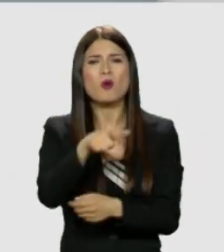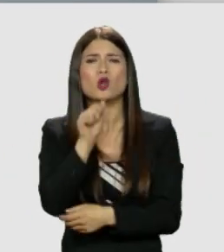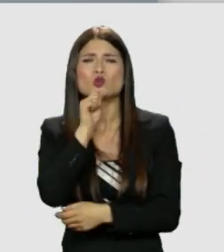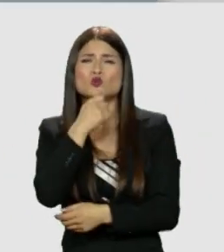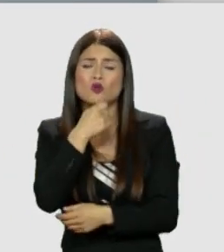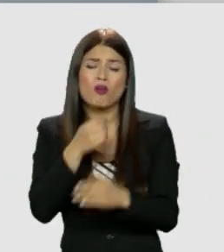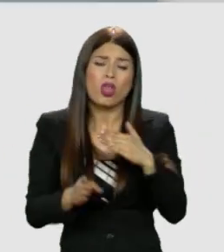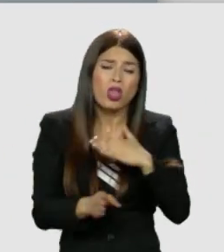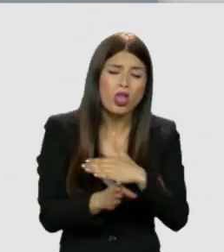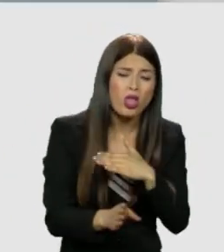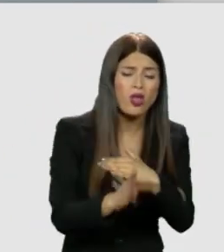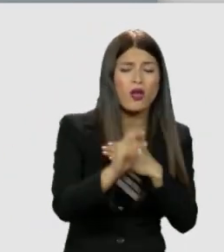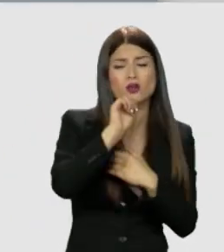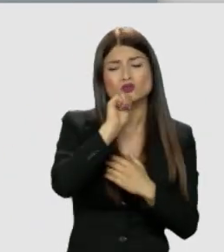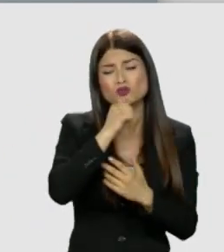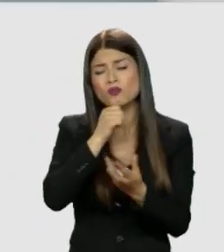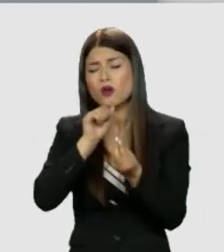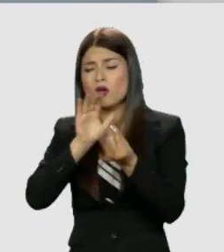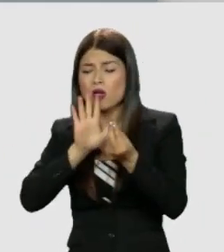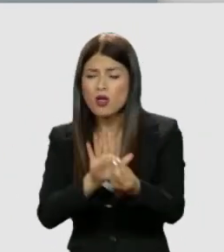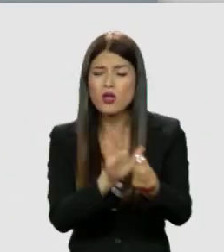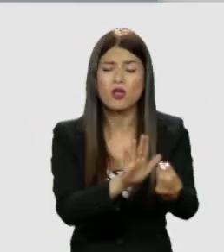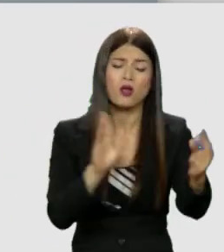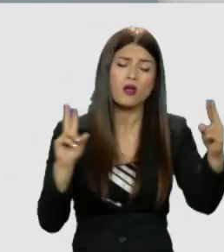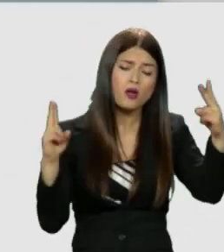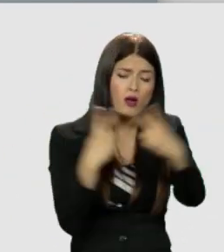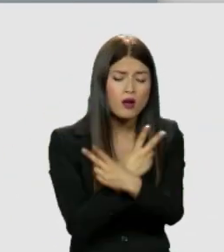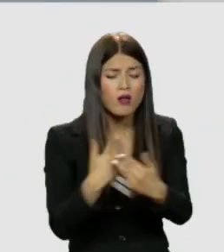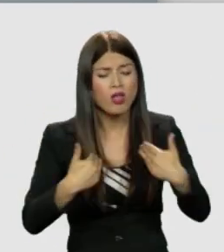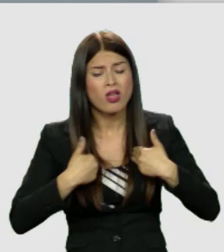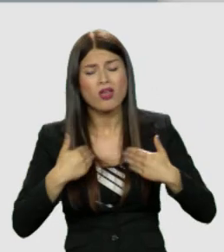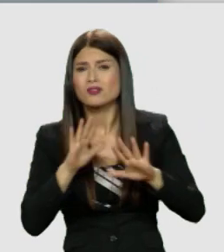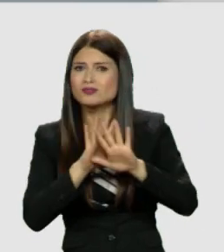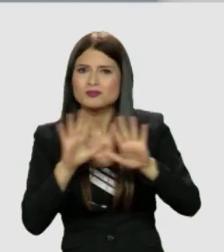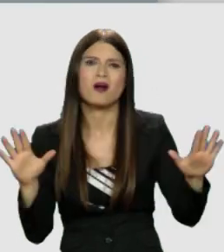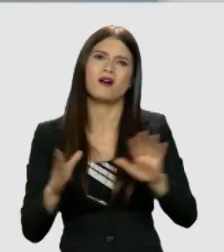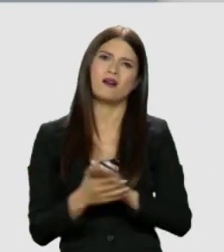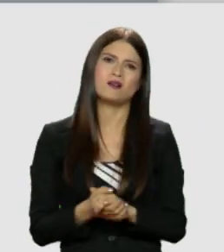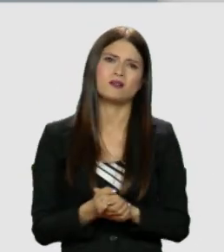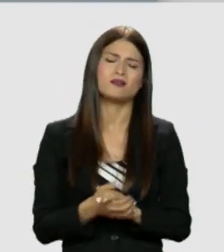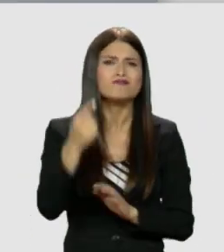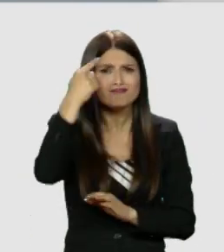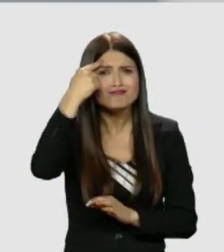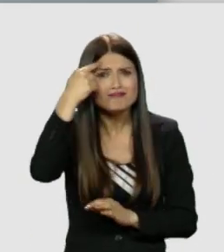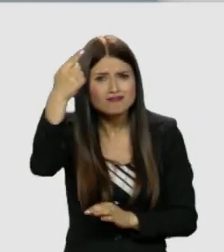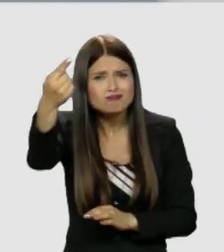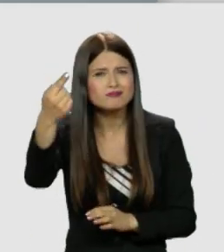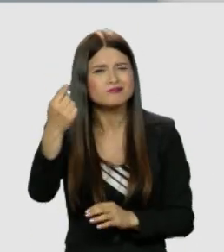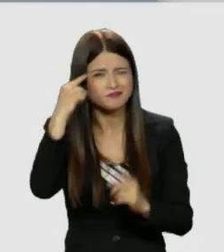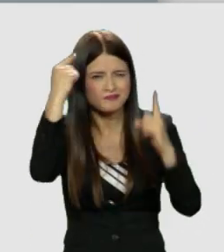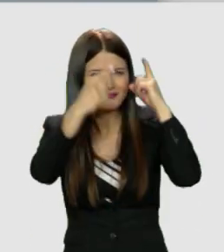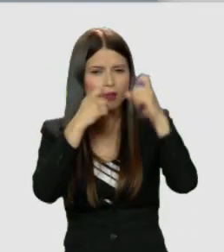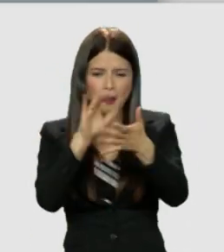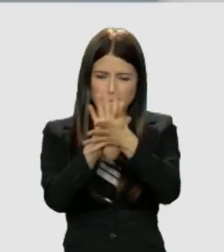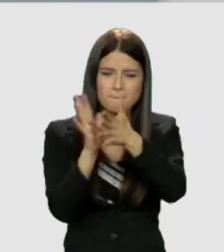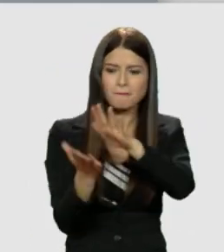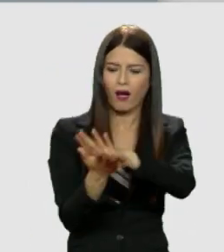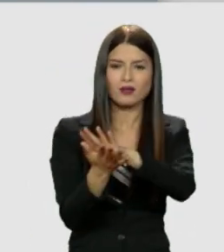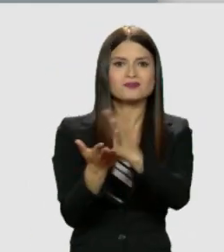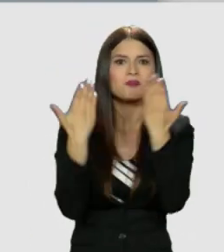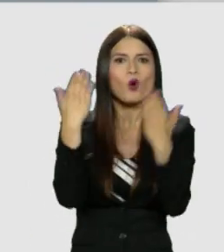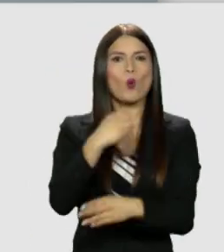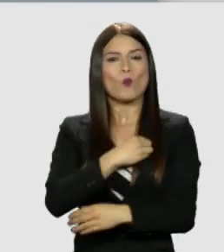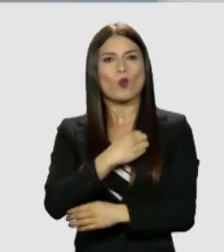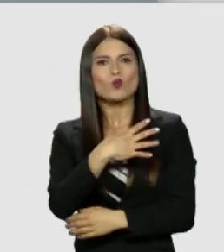desplazamiento pensemos en las oportunidades de Progreso y desarrollo que la paz nos abrirá desde el